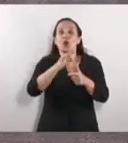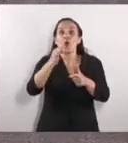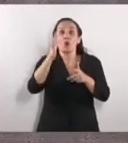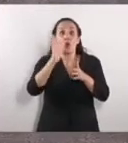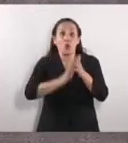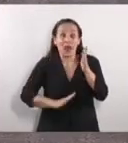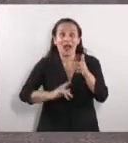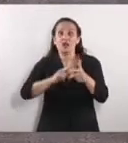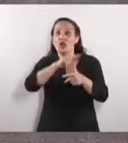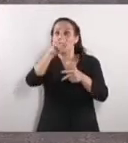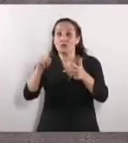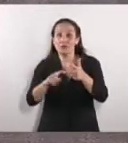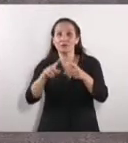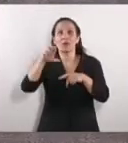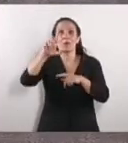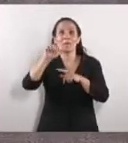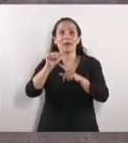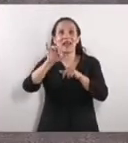las plaquetas.